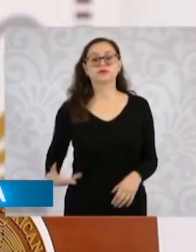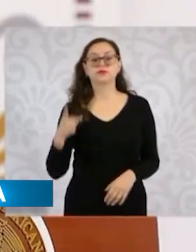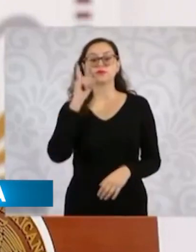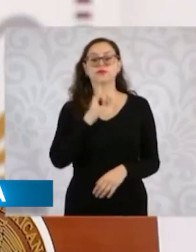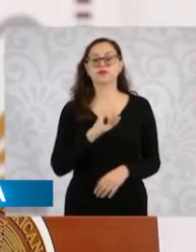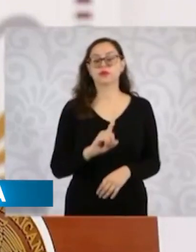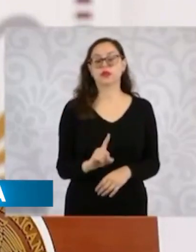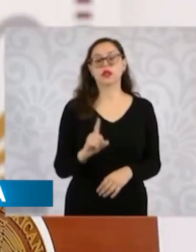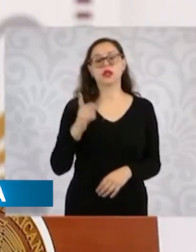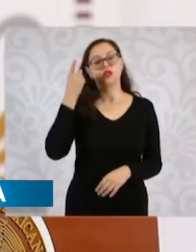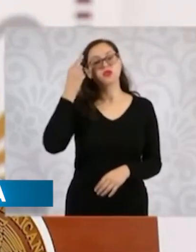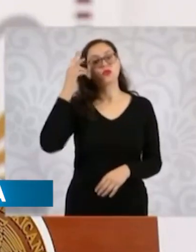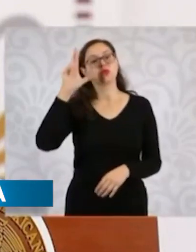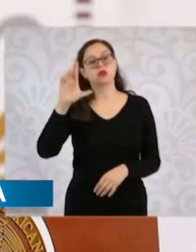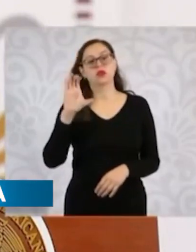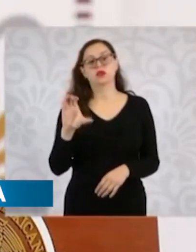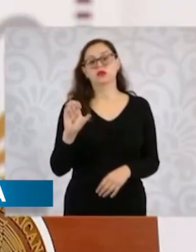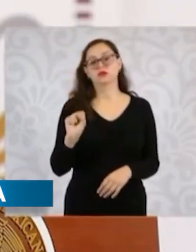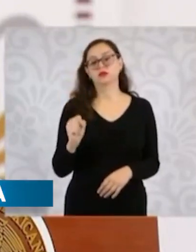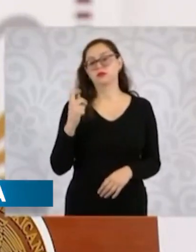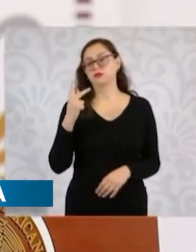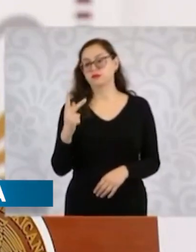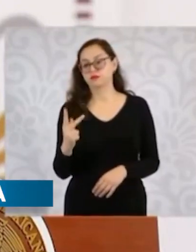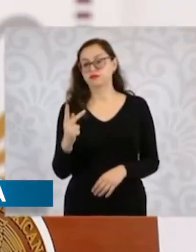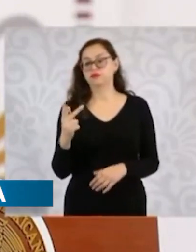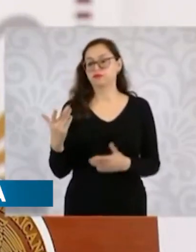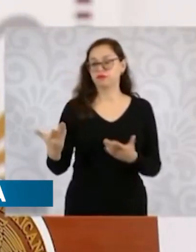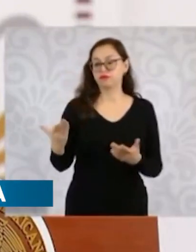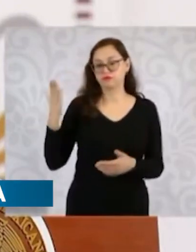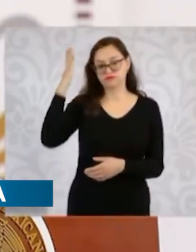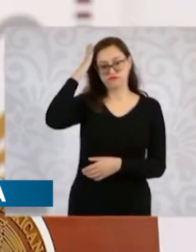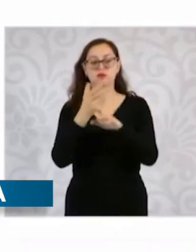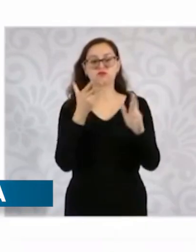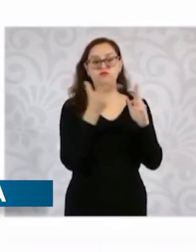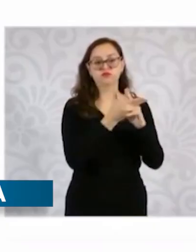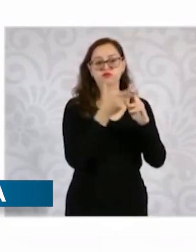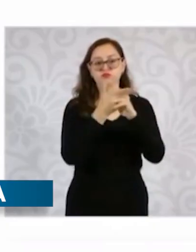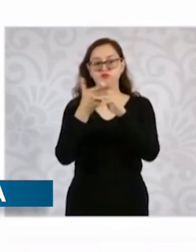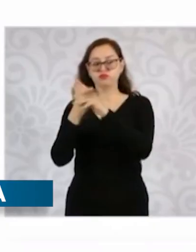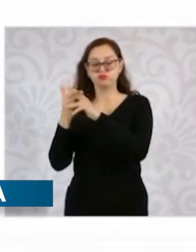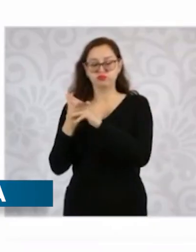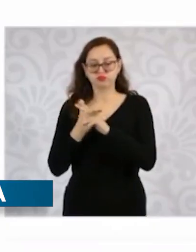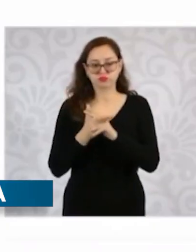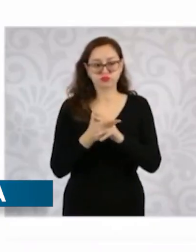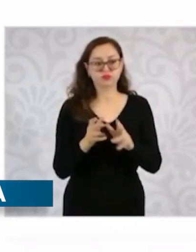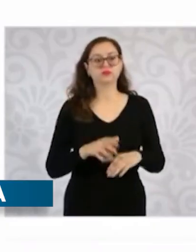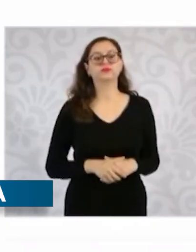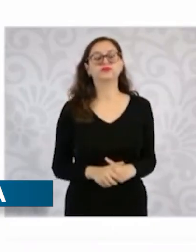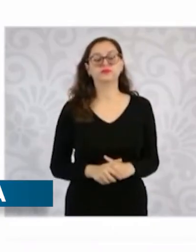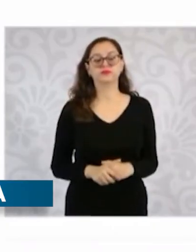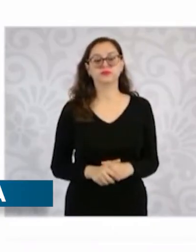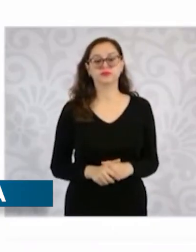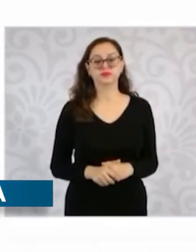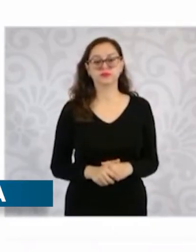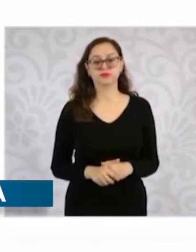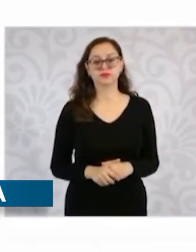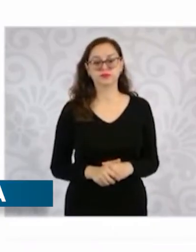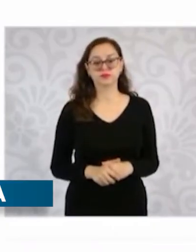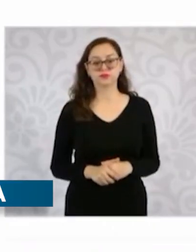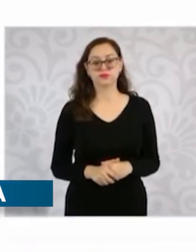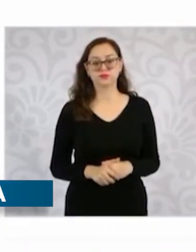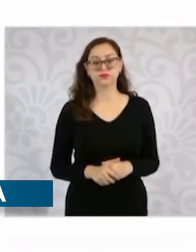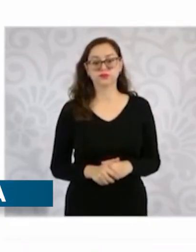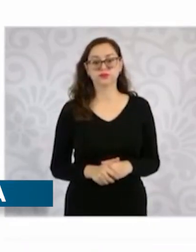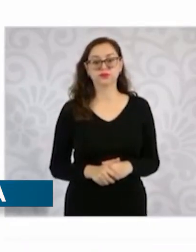El gobernador de Durango, Esteban Villegas Villarreal, expresó confianza en el